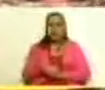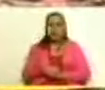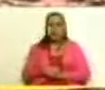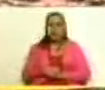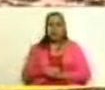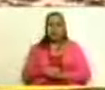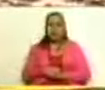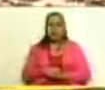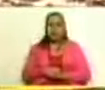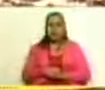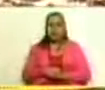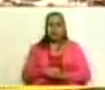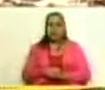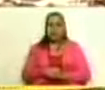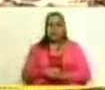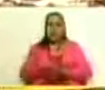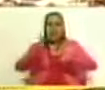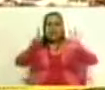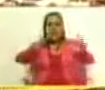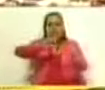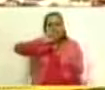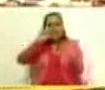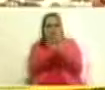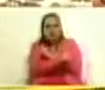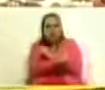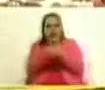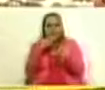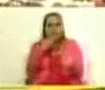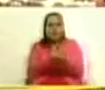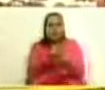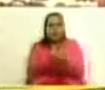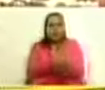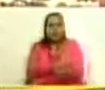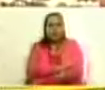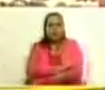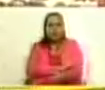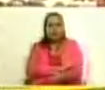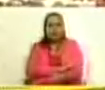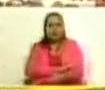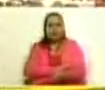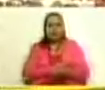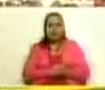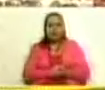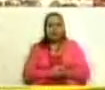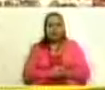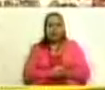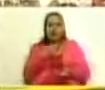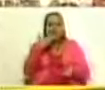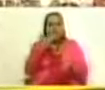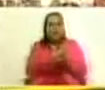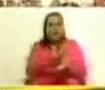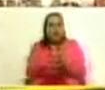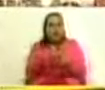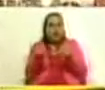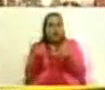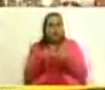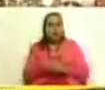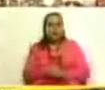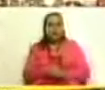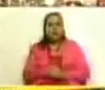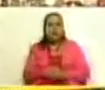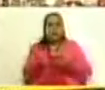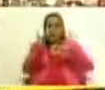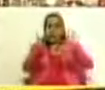De las 7 transformaciones que se propusieron, hay propuestas en las